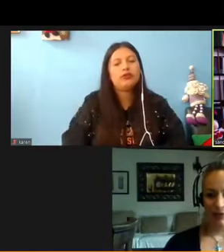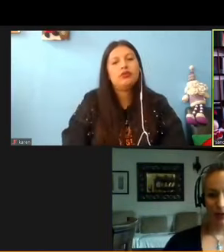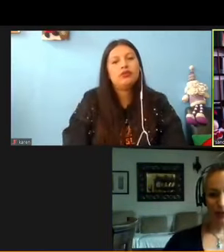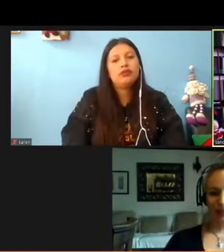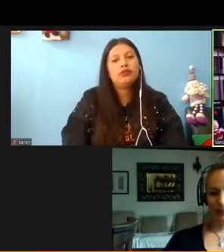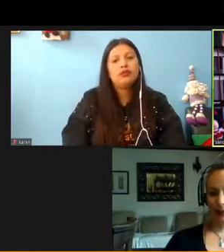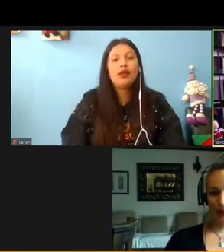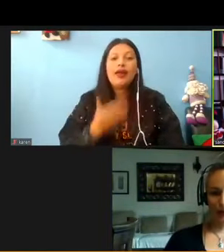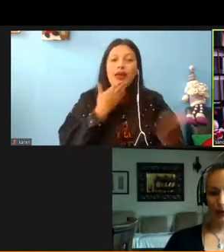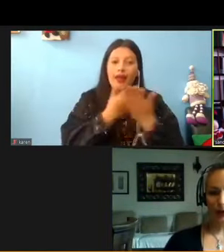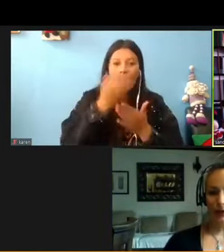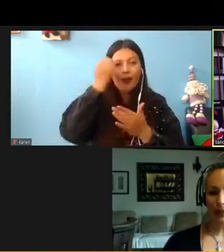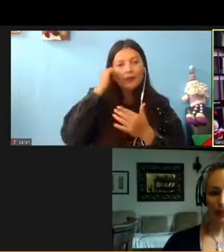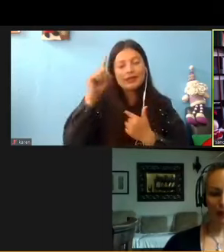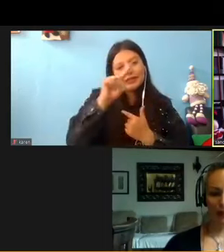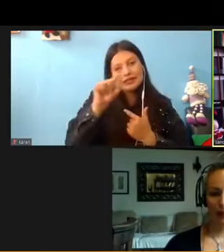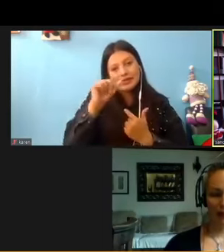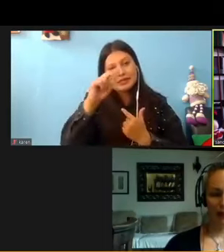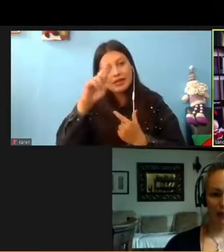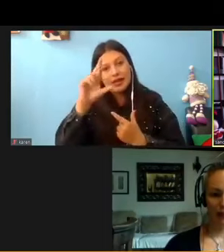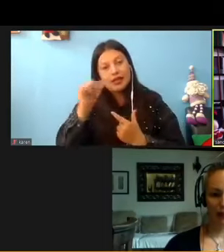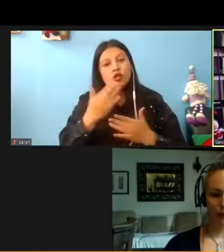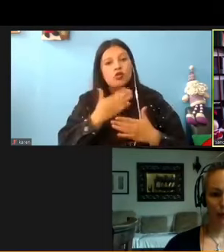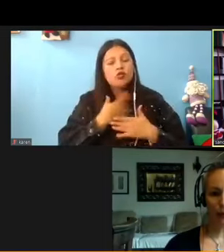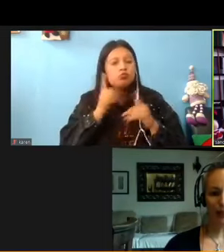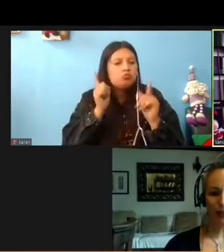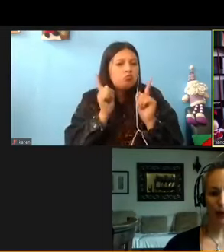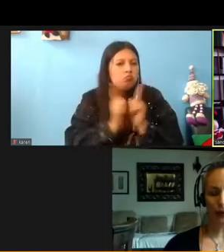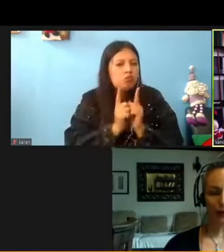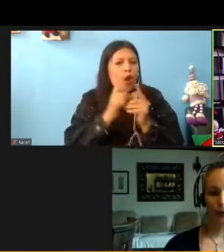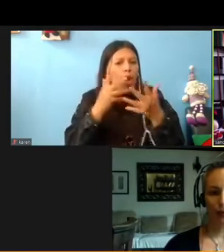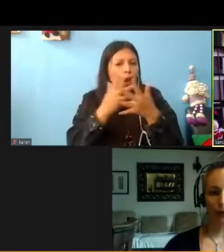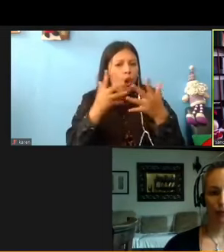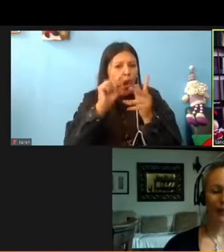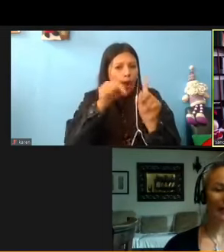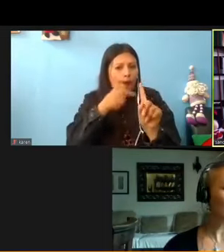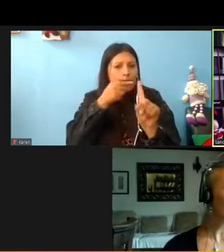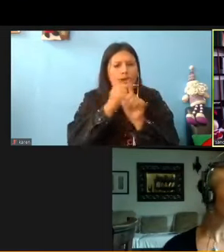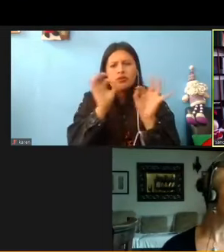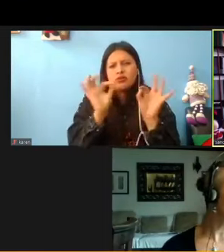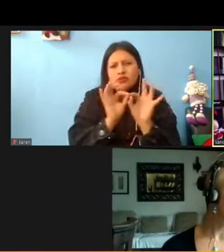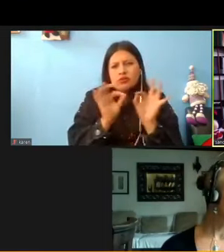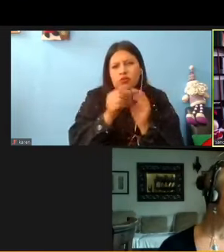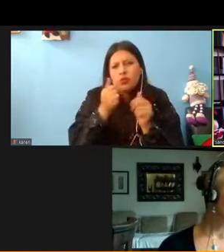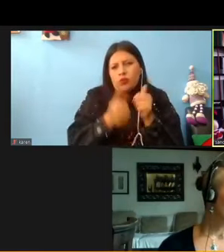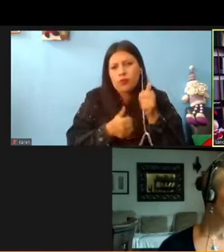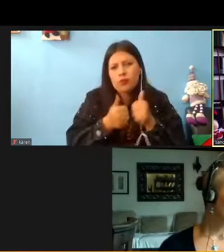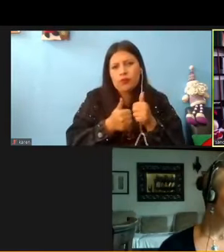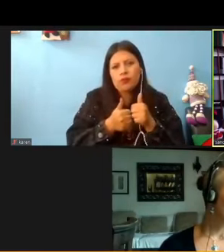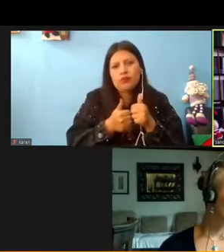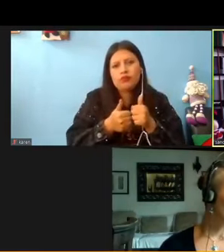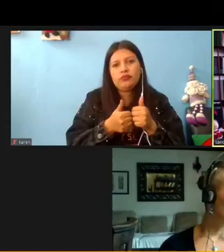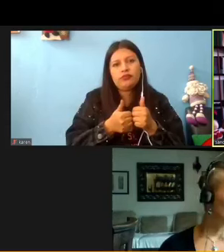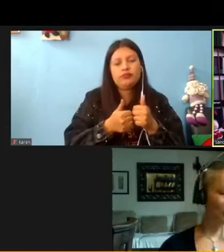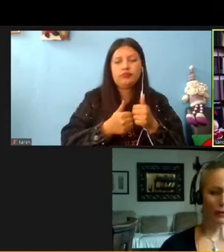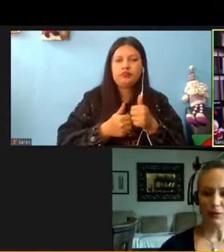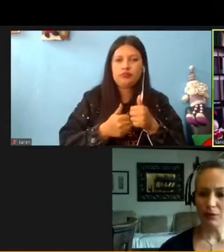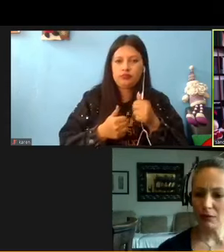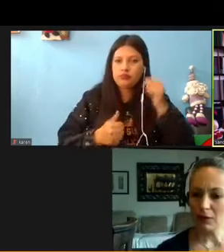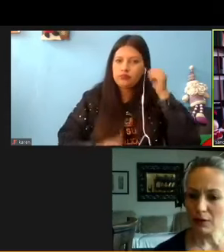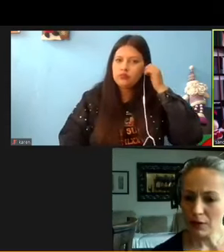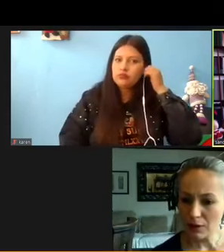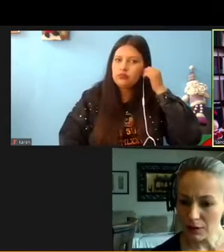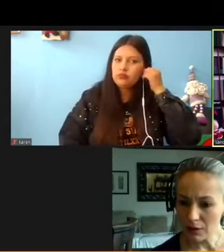Gracias, profesora Sandra. Bueno, yo solo tenía un comentario muy pequeño, y es que... Paola.